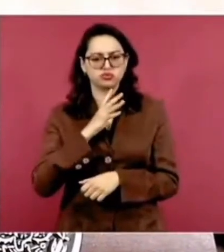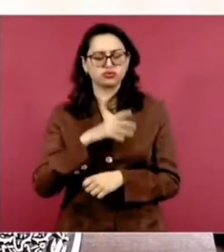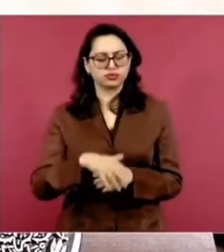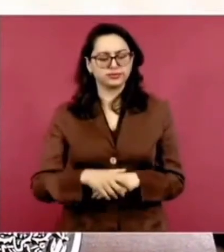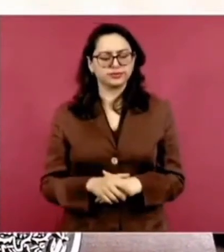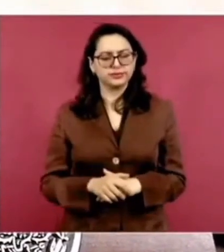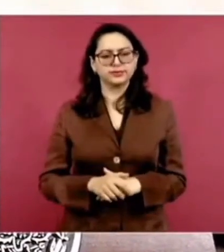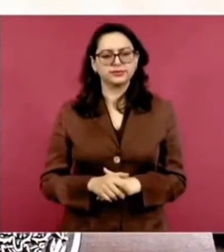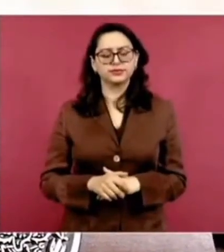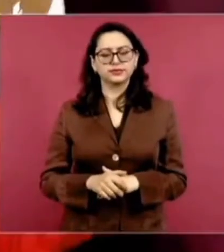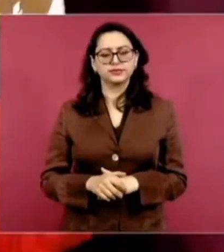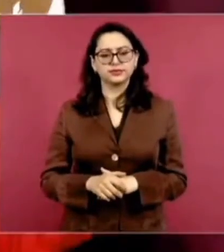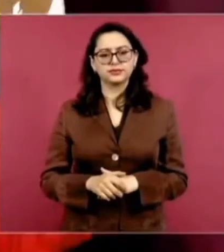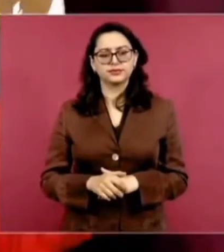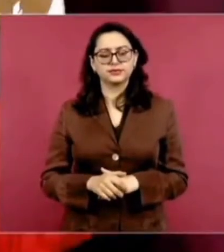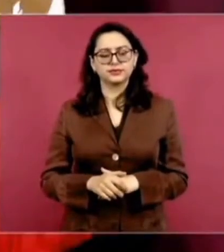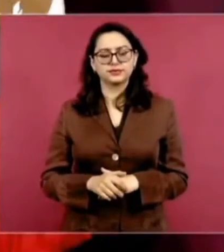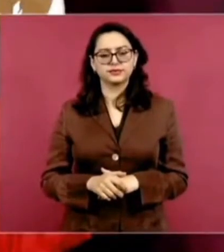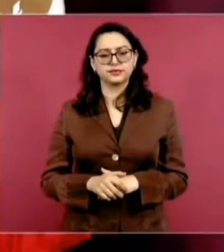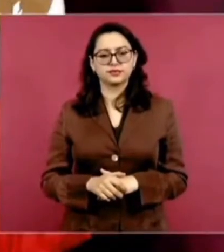enfrentamos,